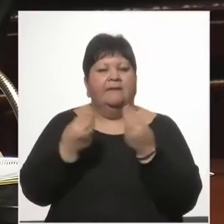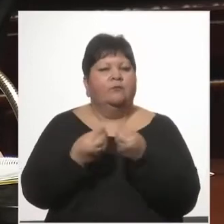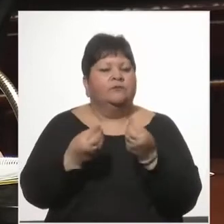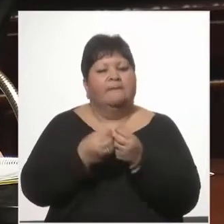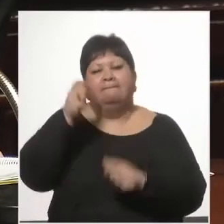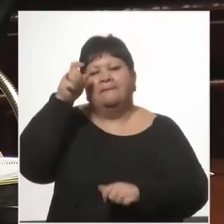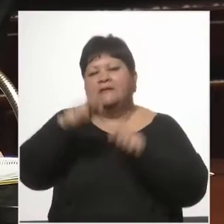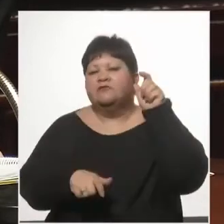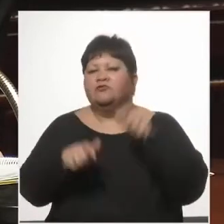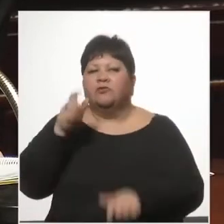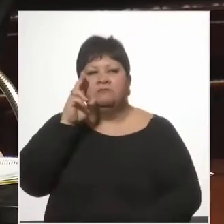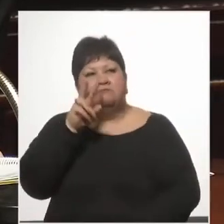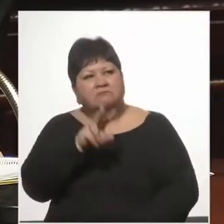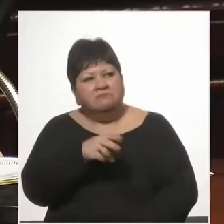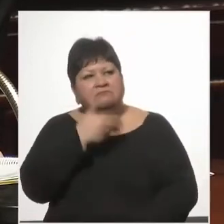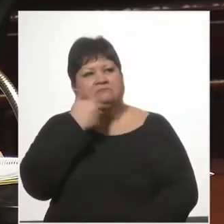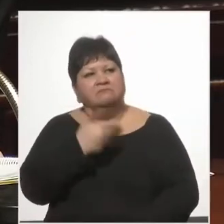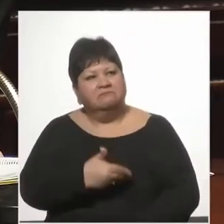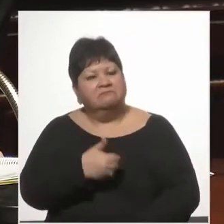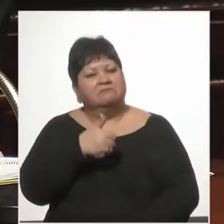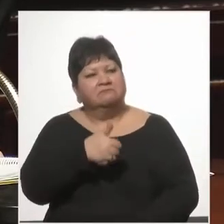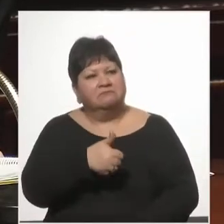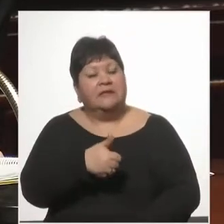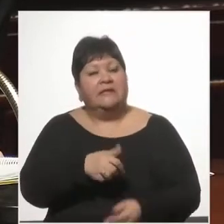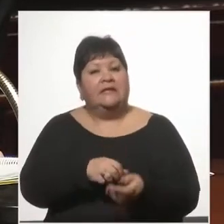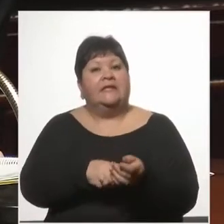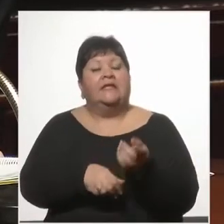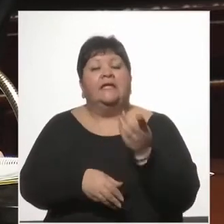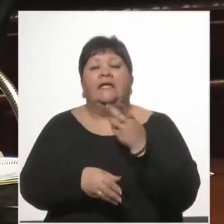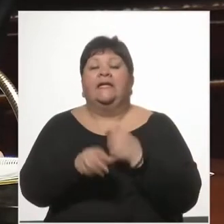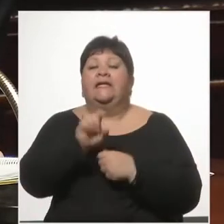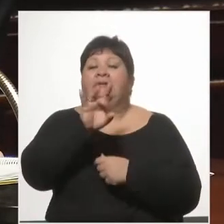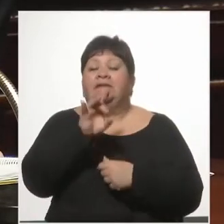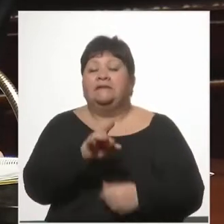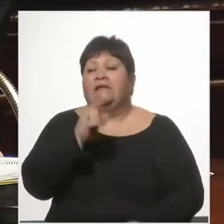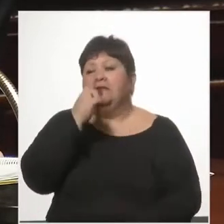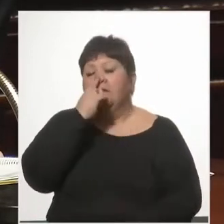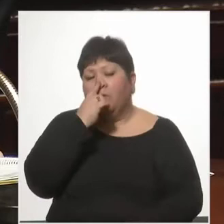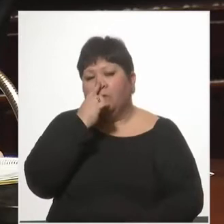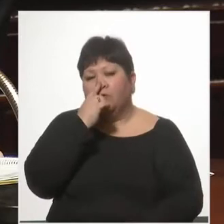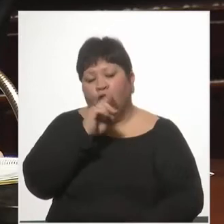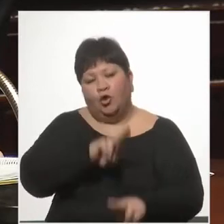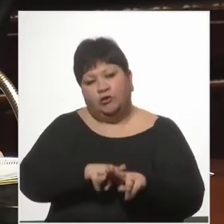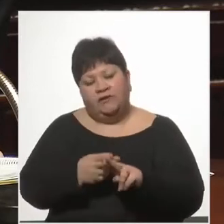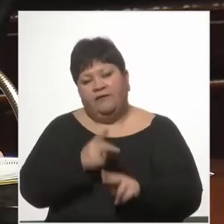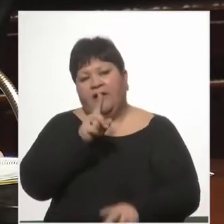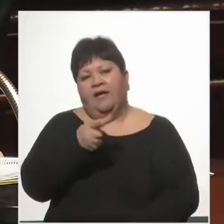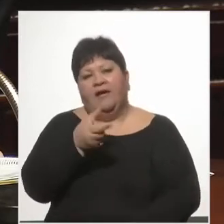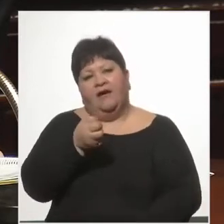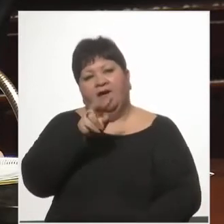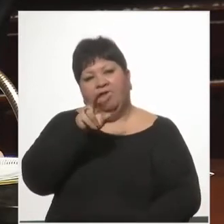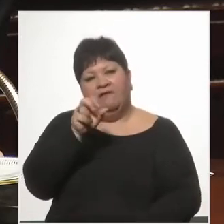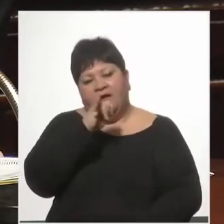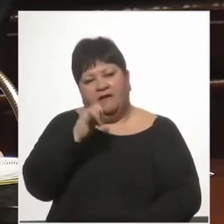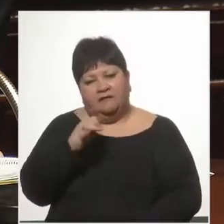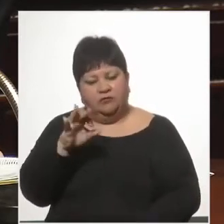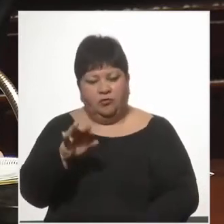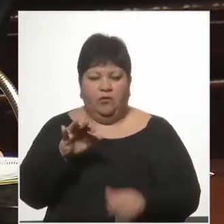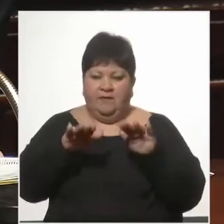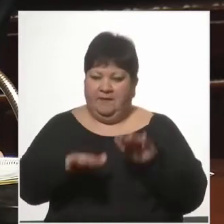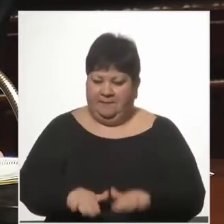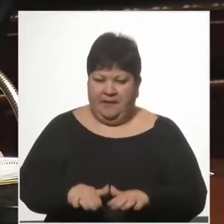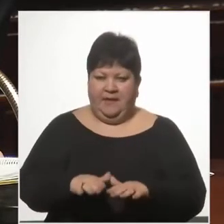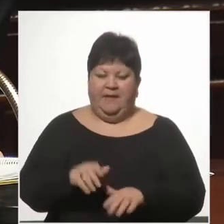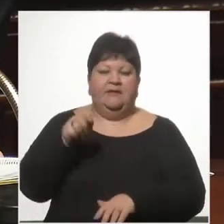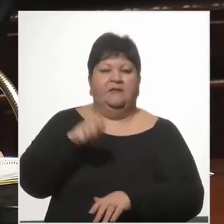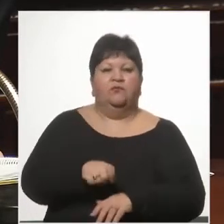El 15 de junio, ante nuevas declaraciones de Gavazo, nuevamente Manini hace detener las actuaciones del Tribunal de Honor.